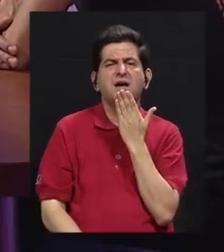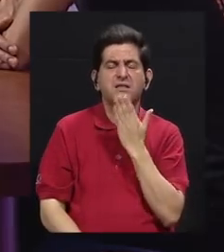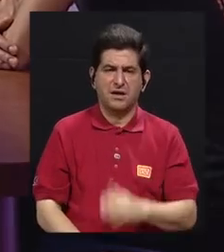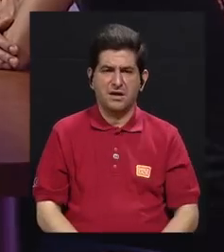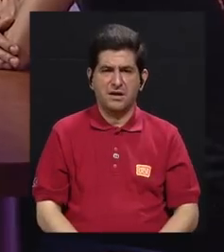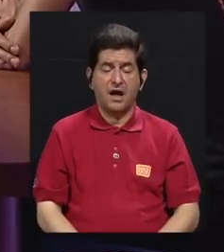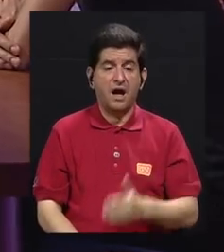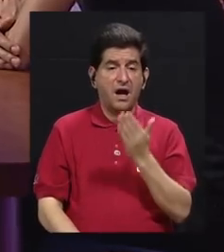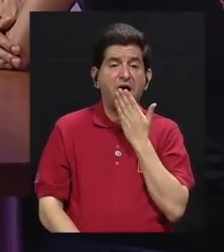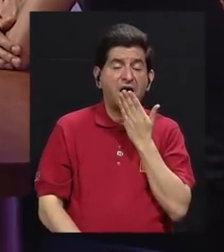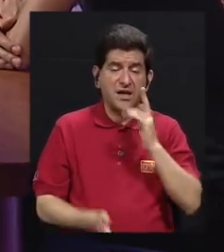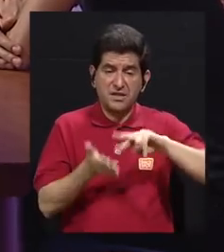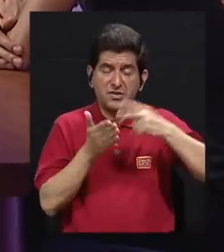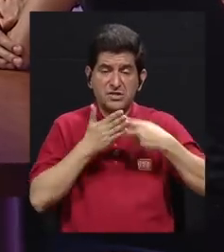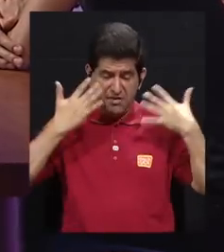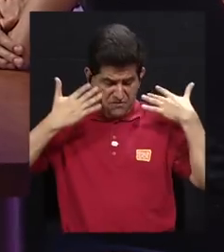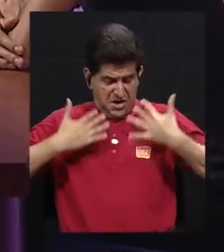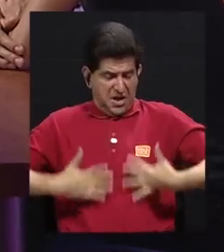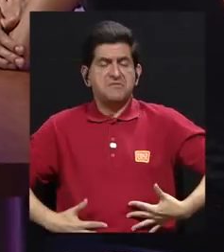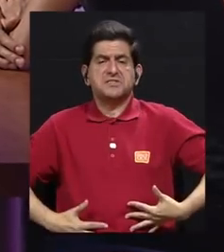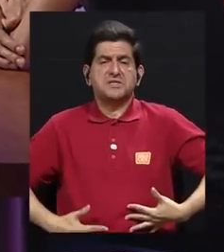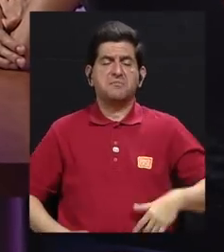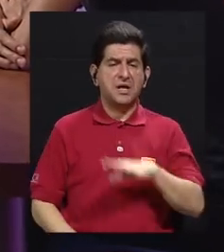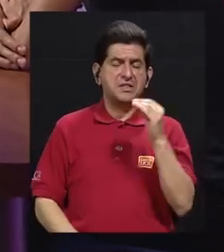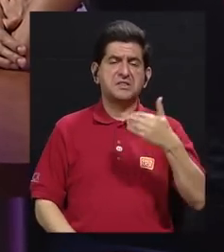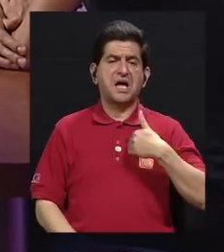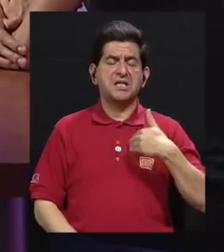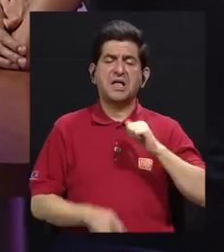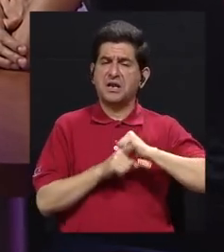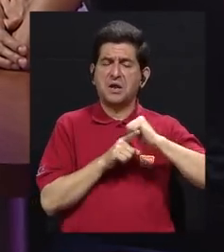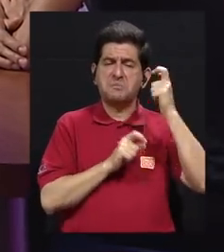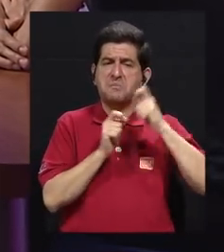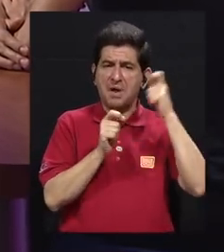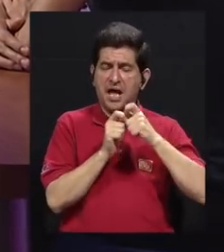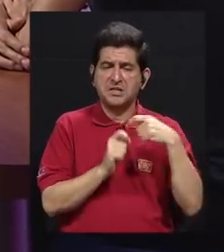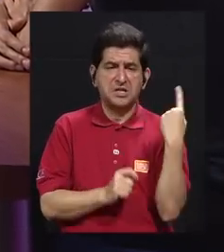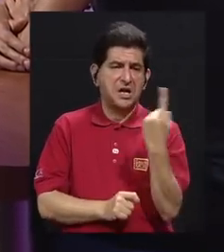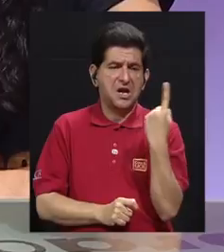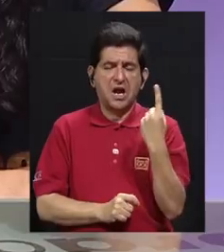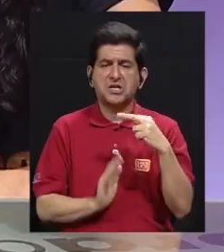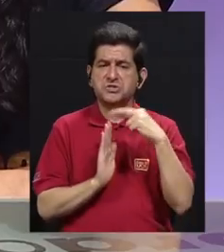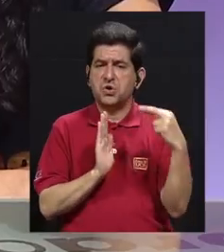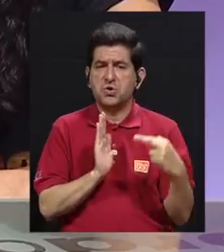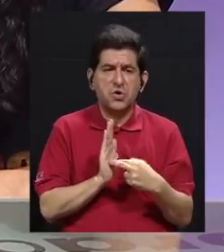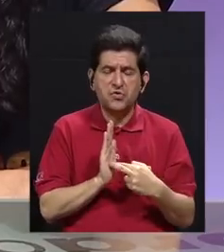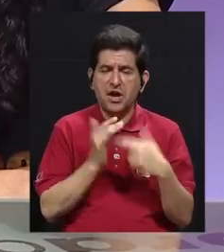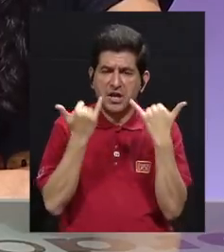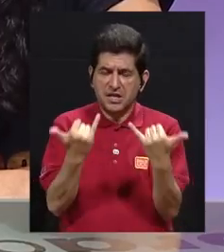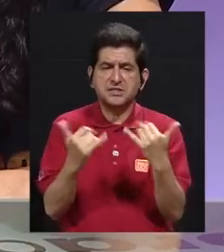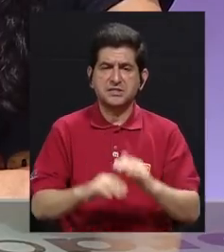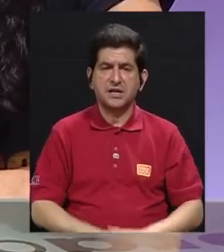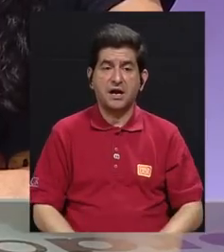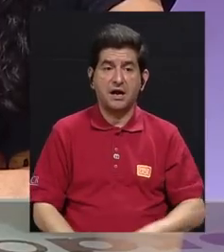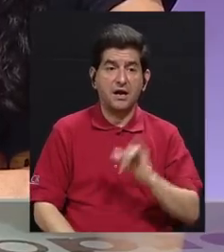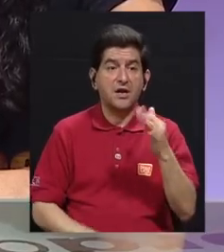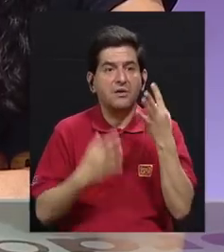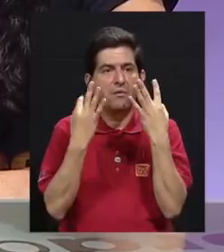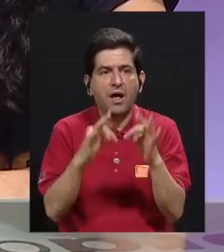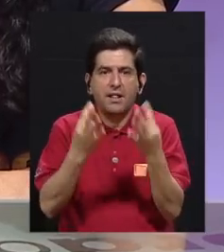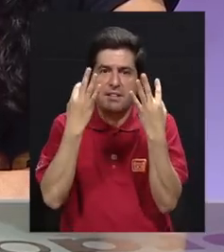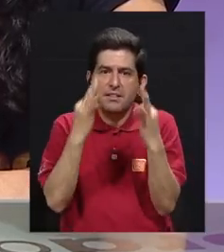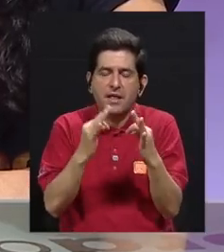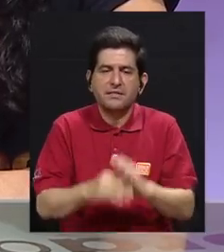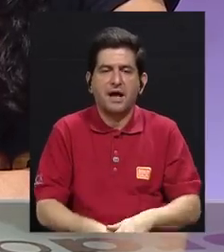homogeneizar la identidad indígena. O sea, ser indio es vestir de una manera, tener tales y tales prácticas solamente reglamentadas,